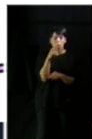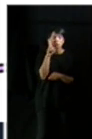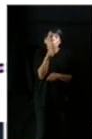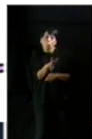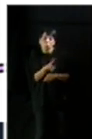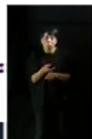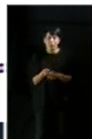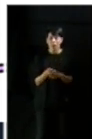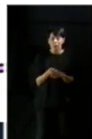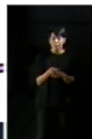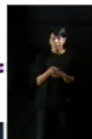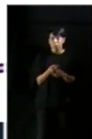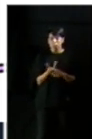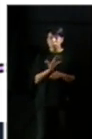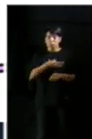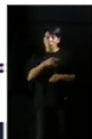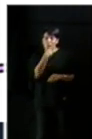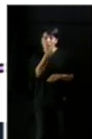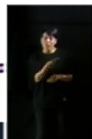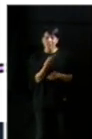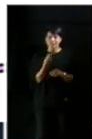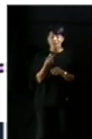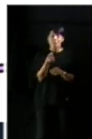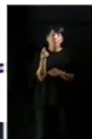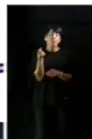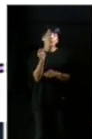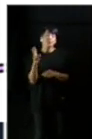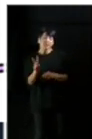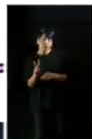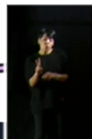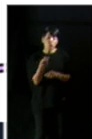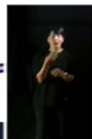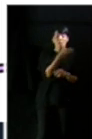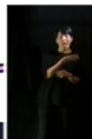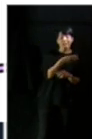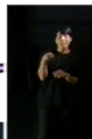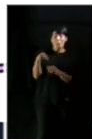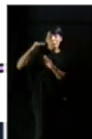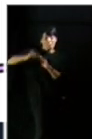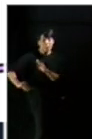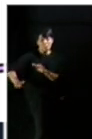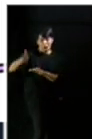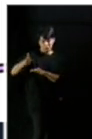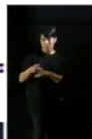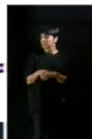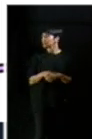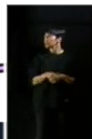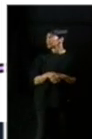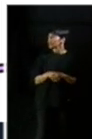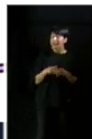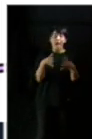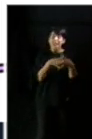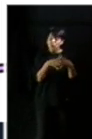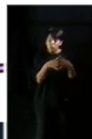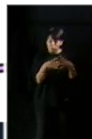podríamos decir que son más 100 veces más pequeños los virus que las bacterias luego la estructura del virus